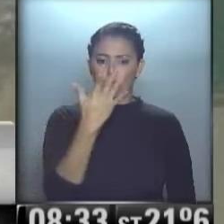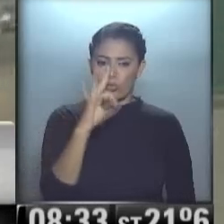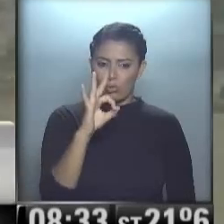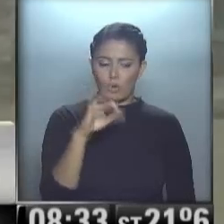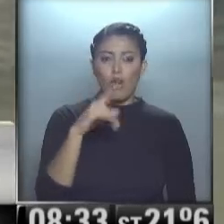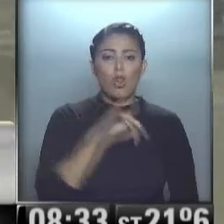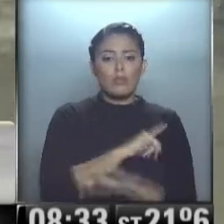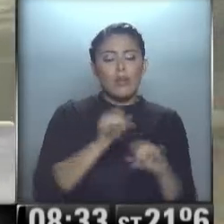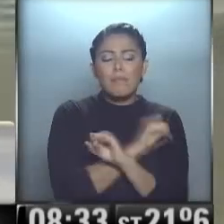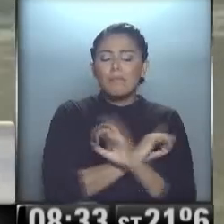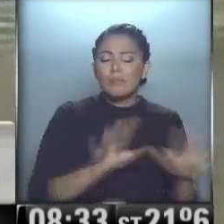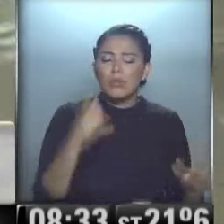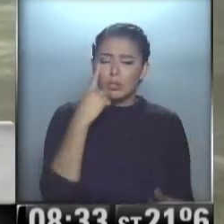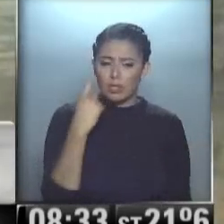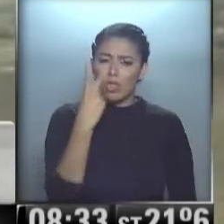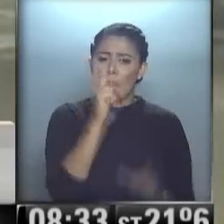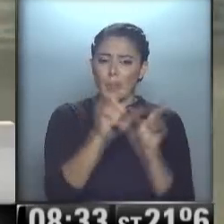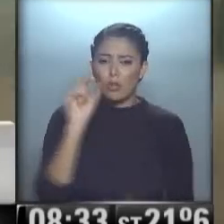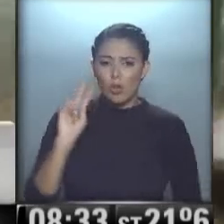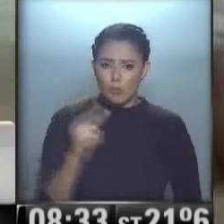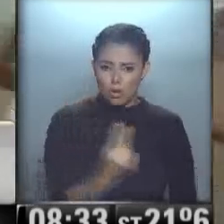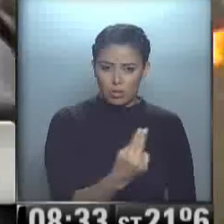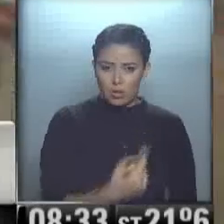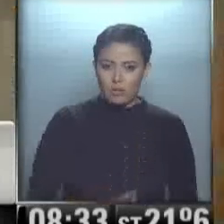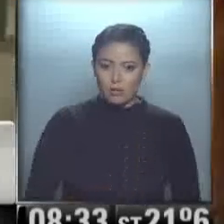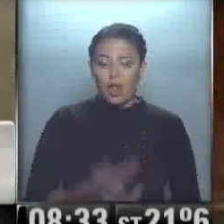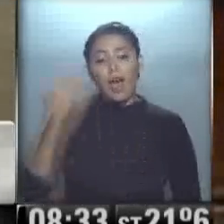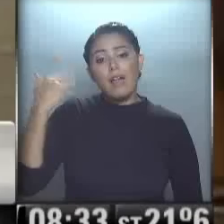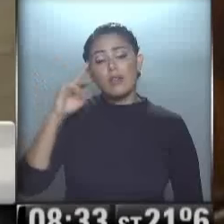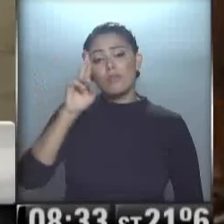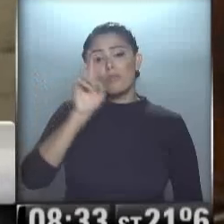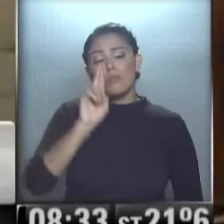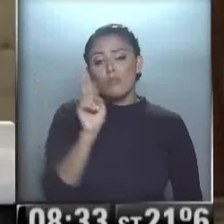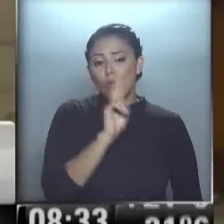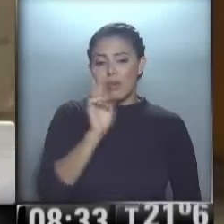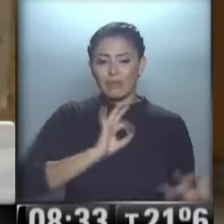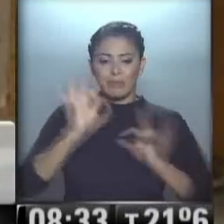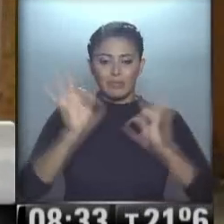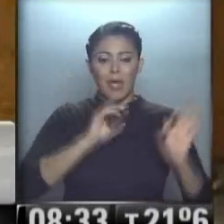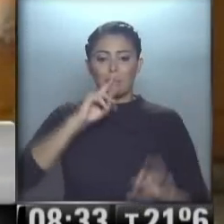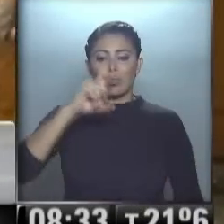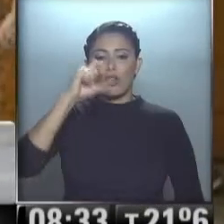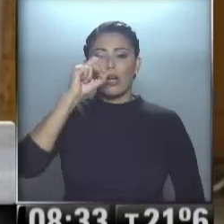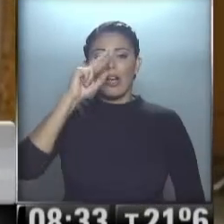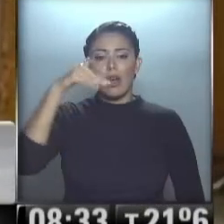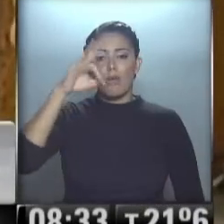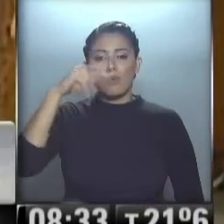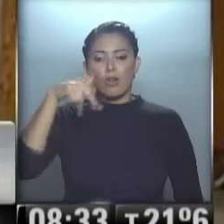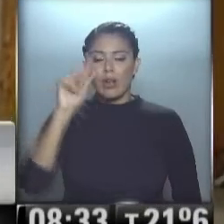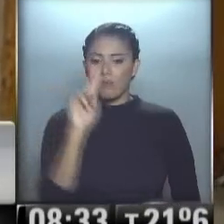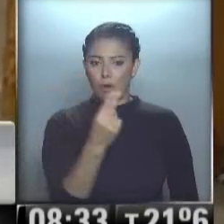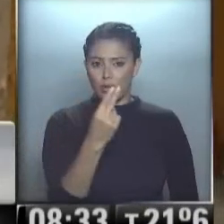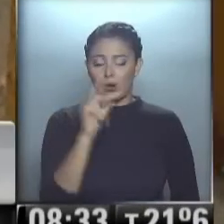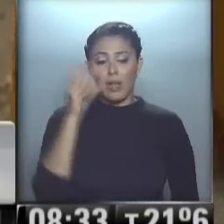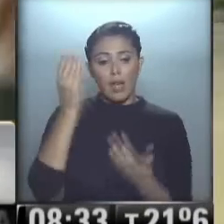más triste tiene que ver con dos nuevas muertes. Ayer murió la modelo Génesis Carmona, mientras el Ministerio